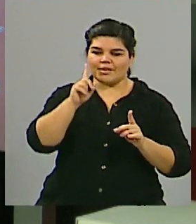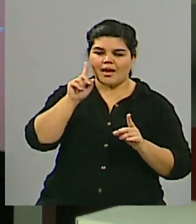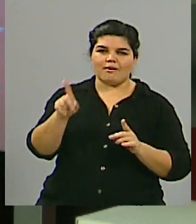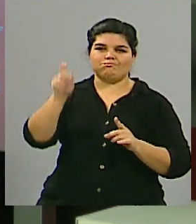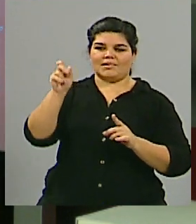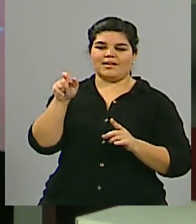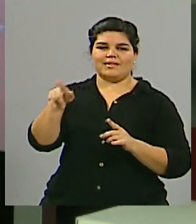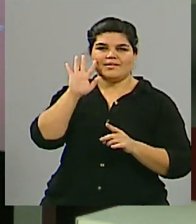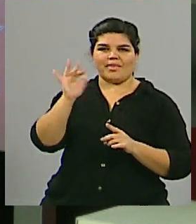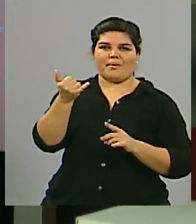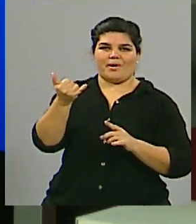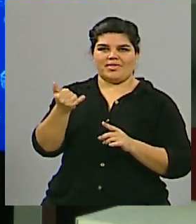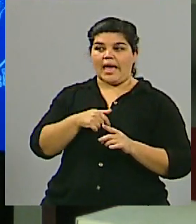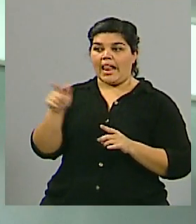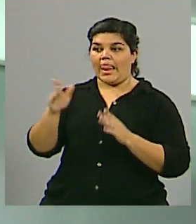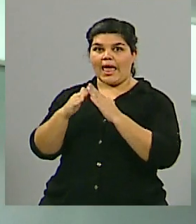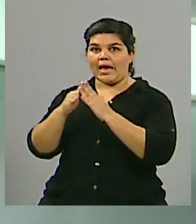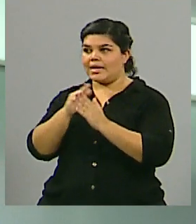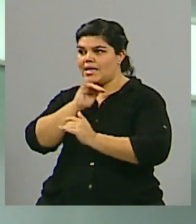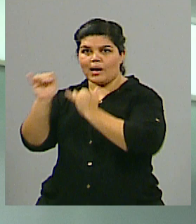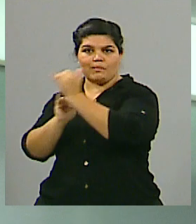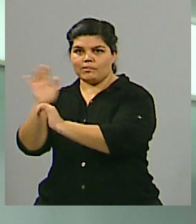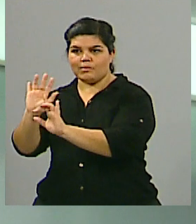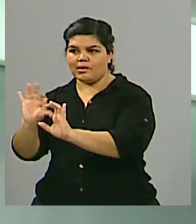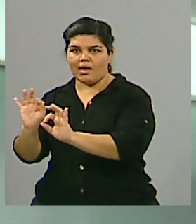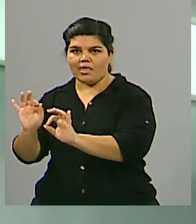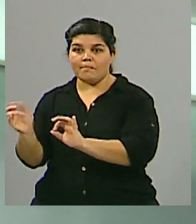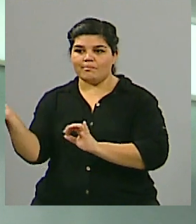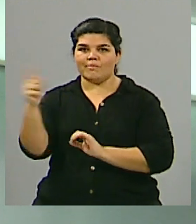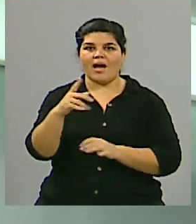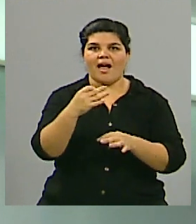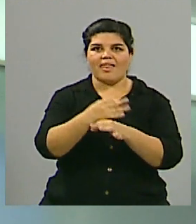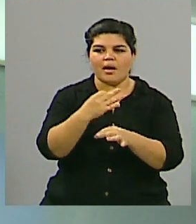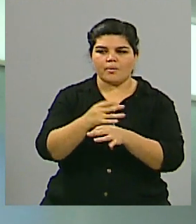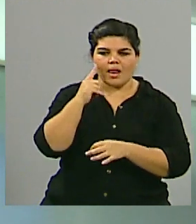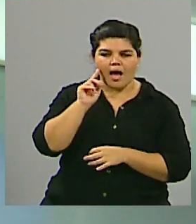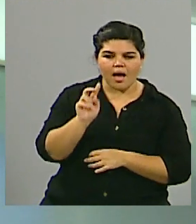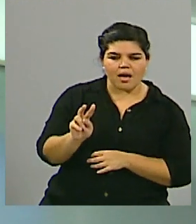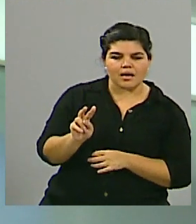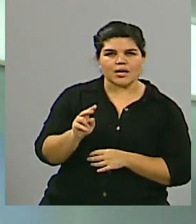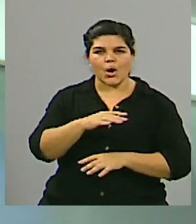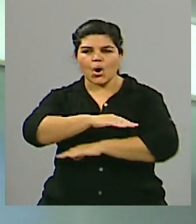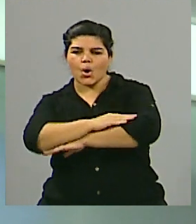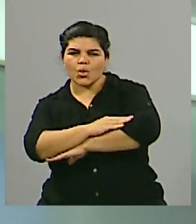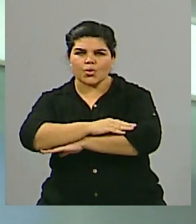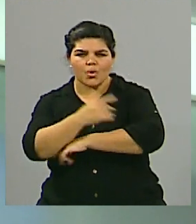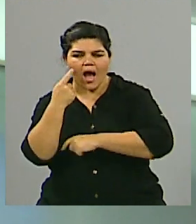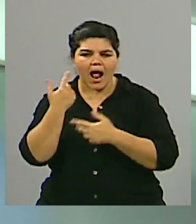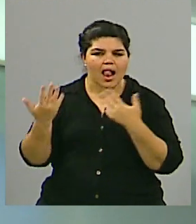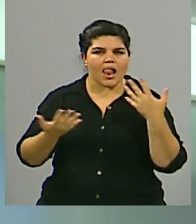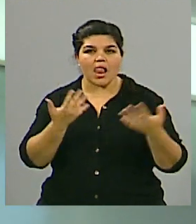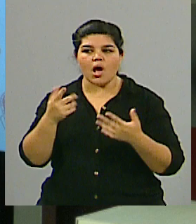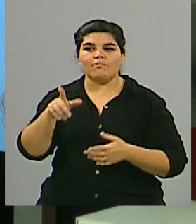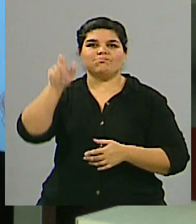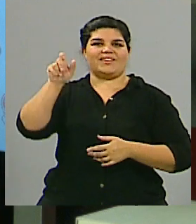la va a manifestar nunca en el hogar, pero sí lo va a manifestar en el colegio, y de pronto también nosotros, como ese entorno más cercano que tienen los chicos,